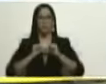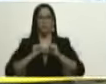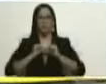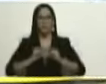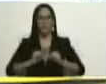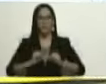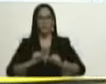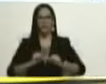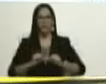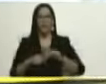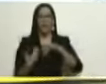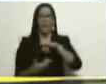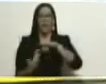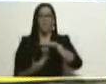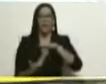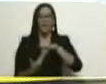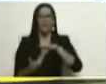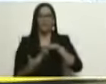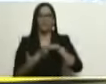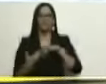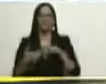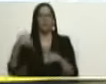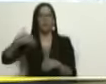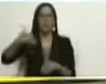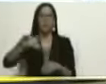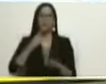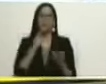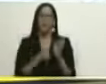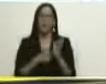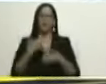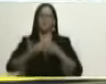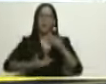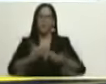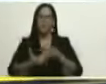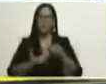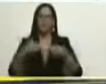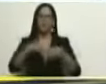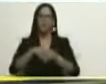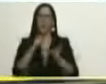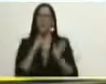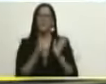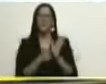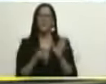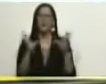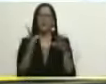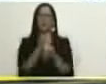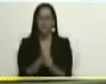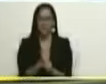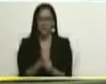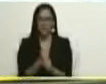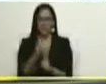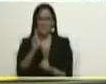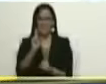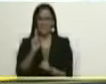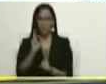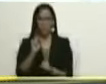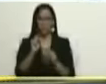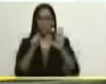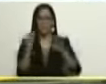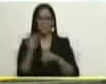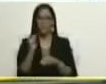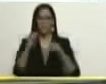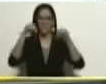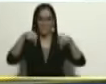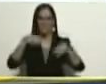las bases de las garantías plenas para un proceso electoral totalmente confiable en el segundo semestre de este